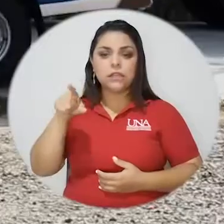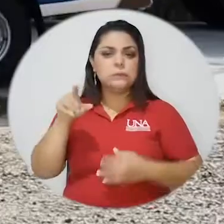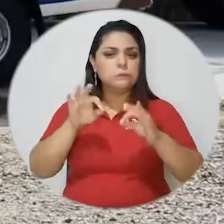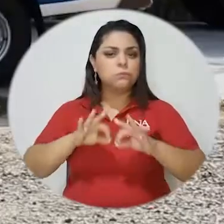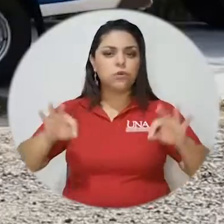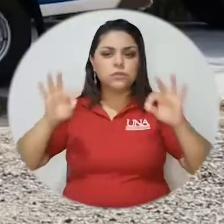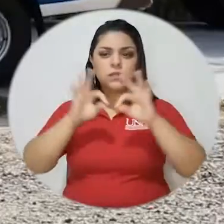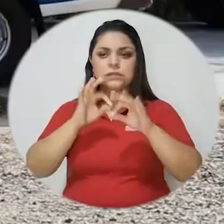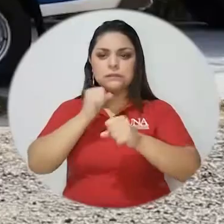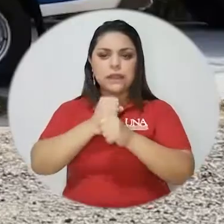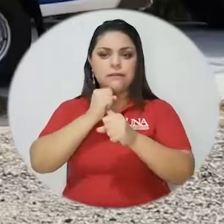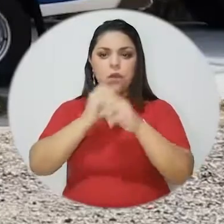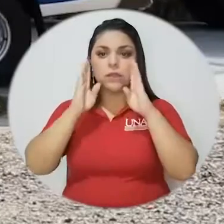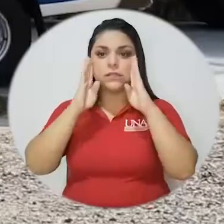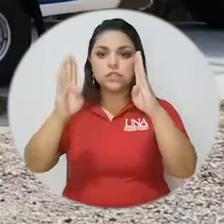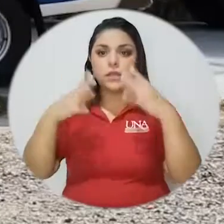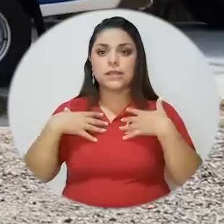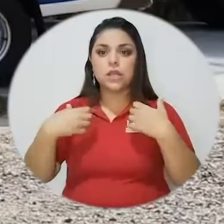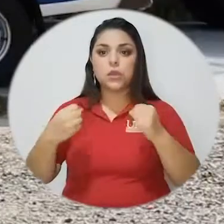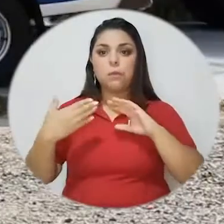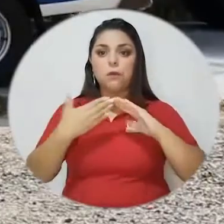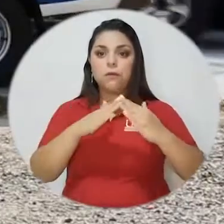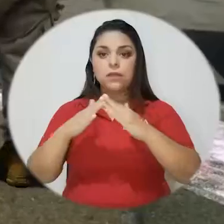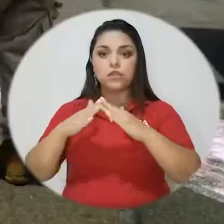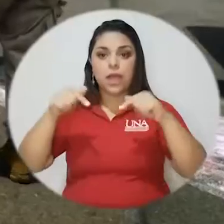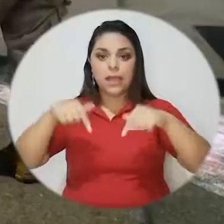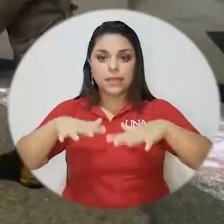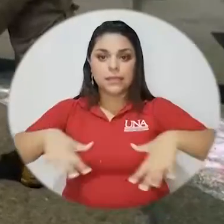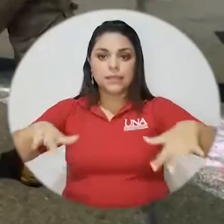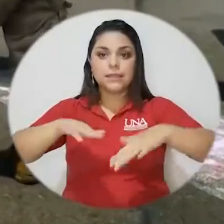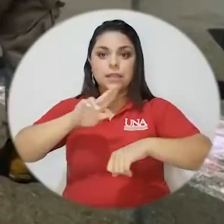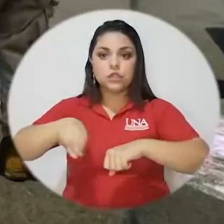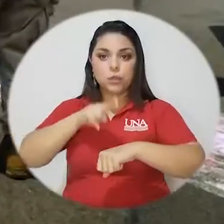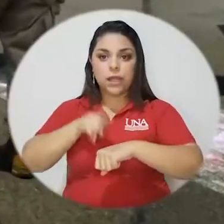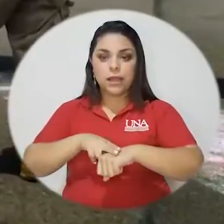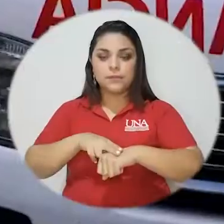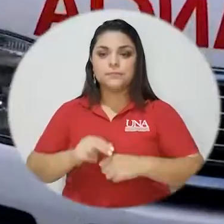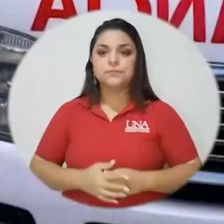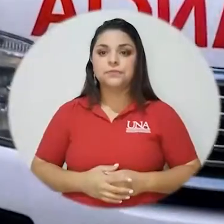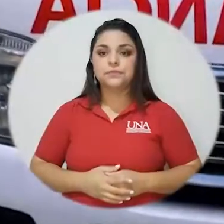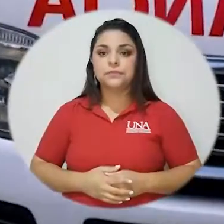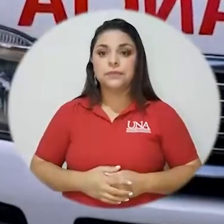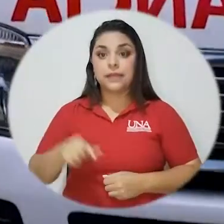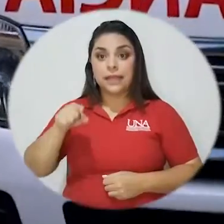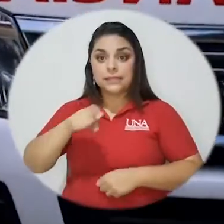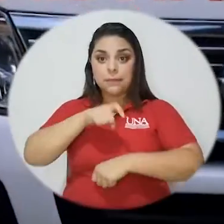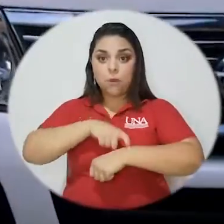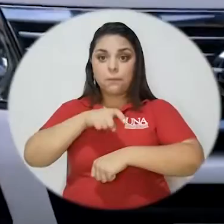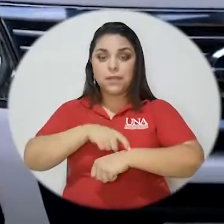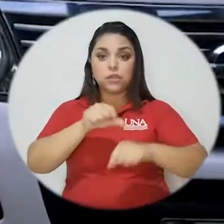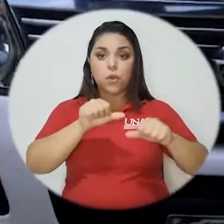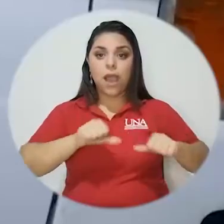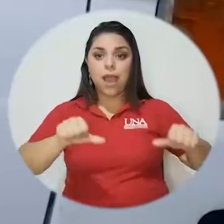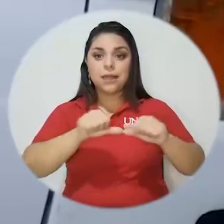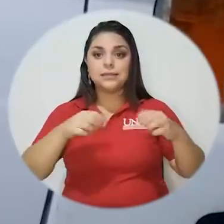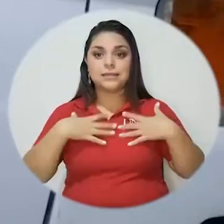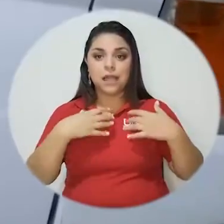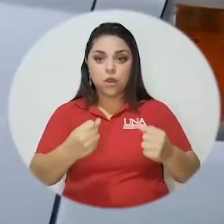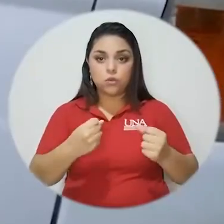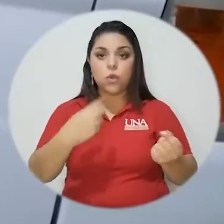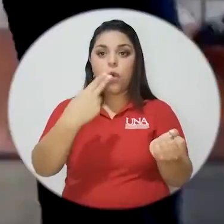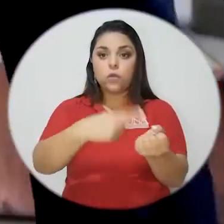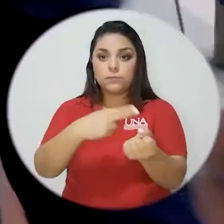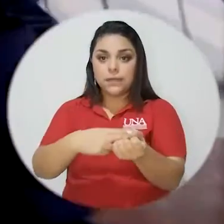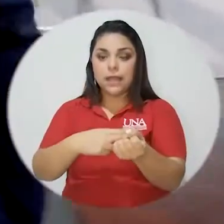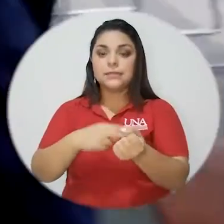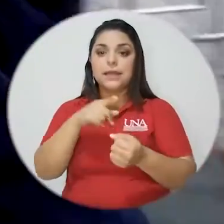la Caja un pilar fundamental en la atención de la salud de la población que habita el territorio nacional. A partir de este momento, las áreas de